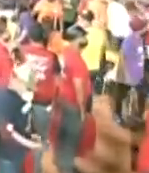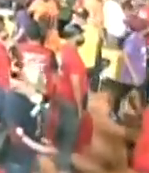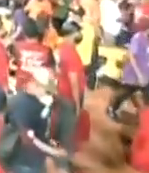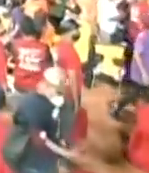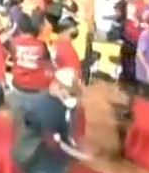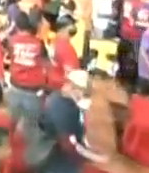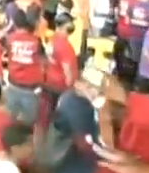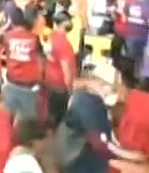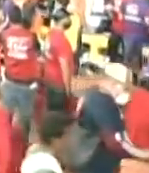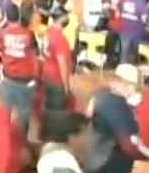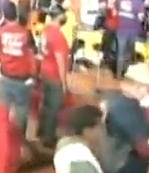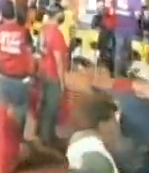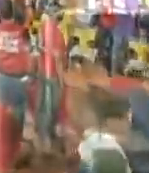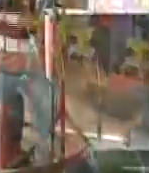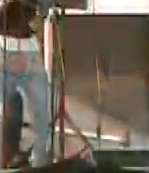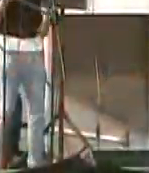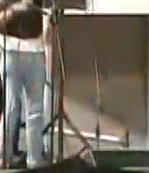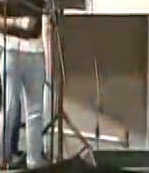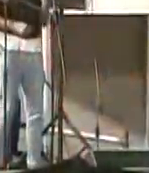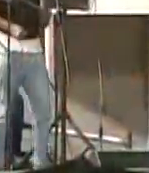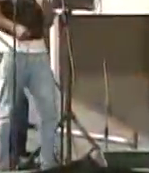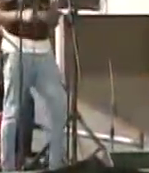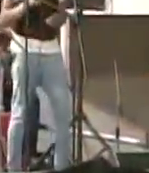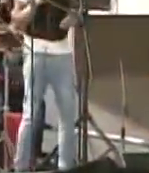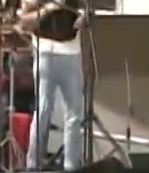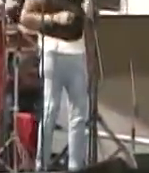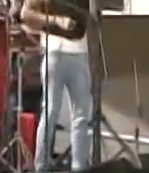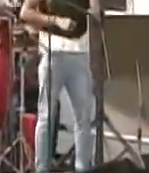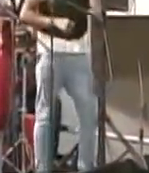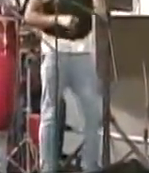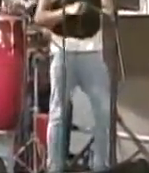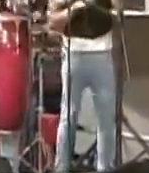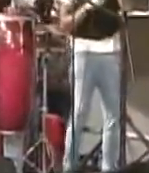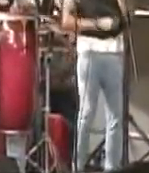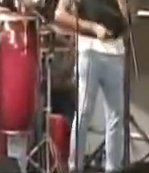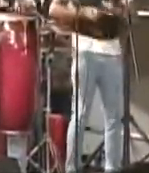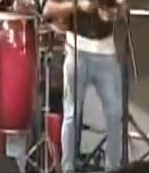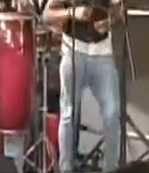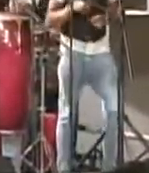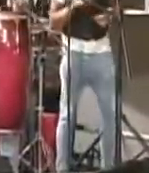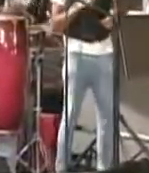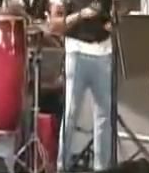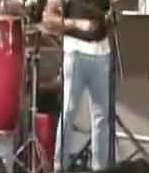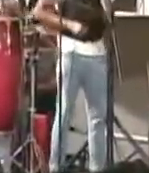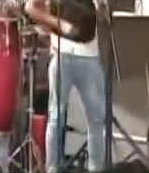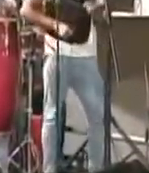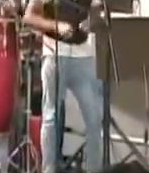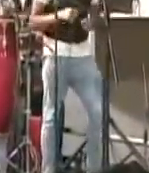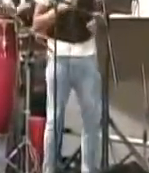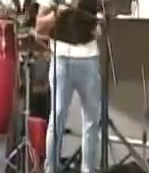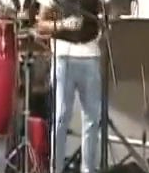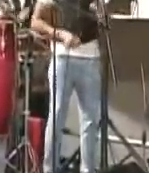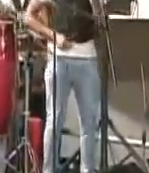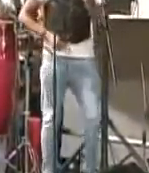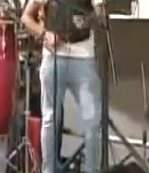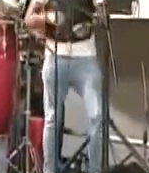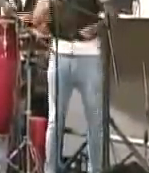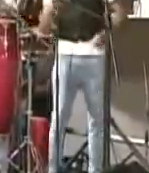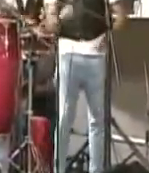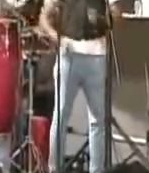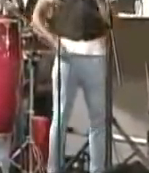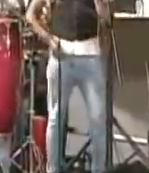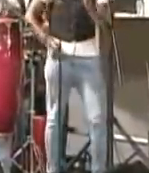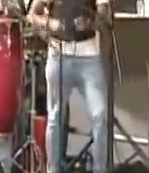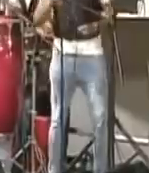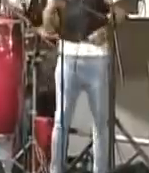Presidente Nicolás Maduro con la juramentación de los gobiernos comunales de La Guaira, una instancia creada para trabajar a favor del pueblo y de sus problemas con la